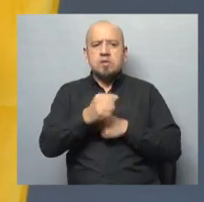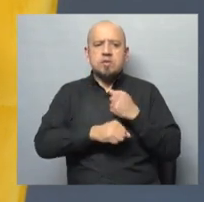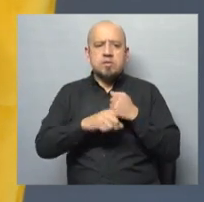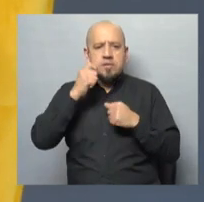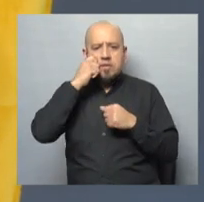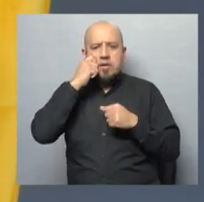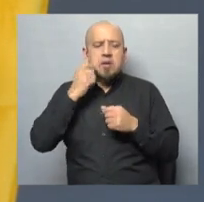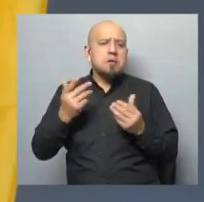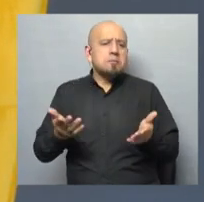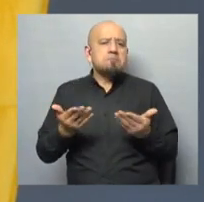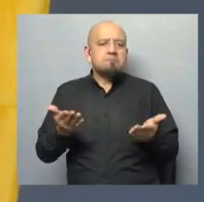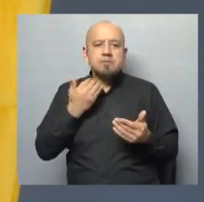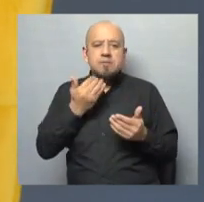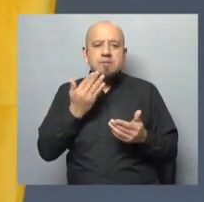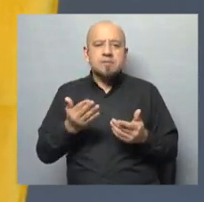medios